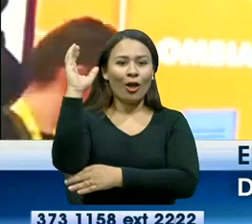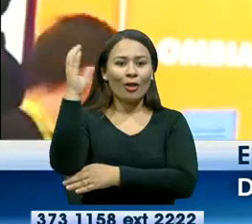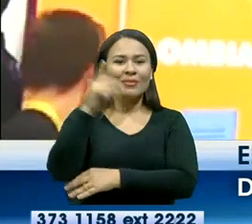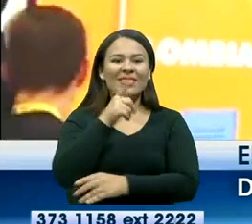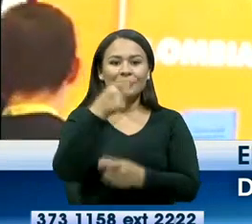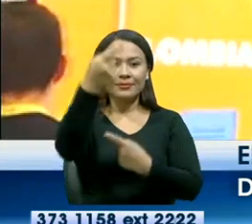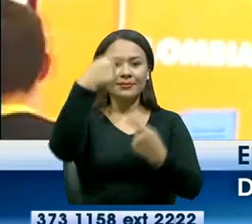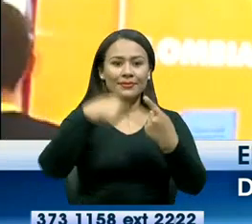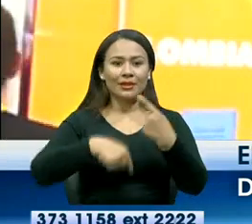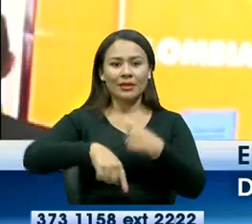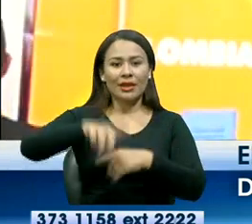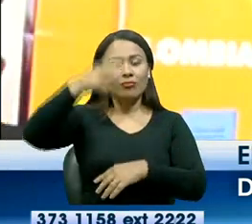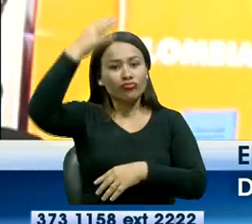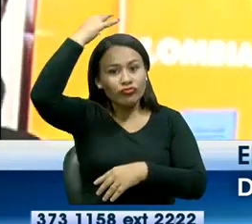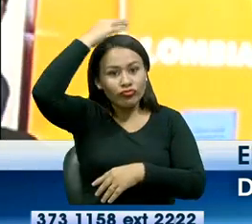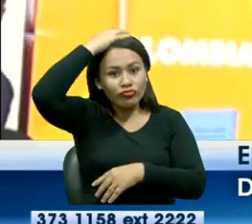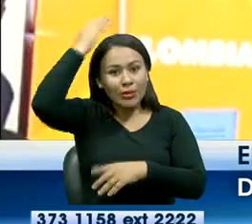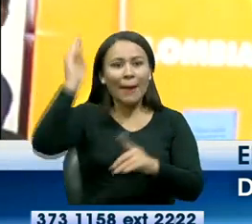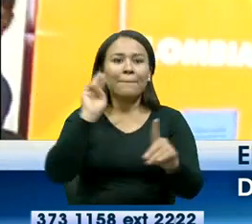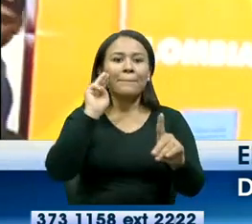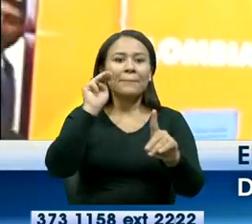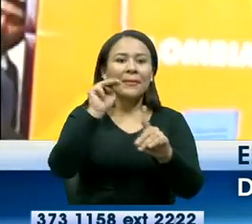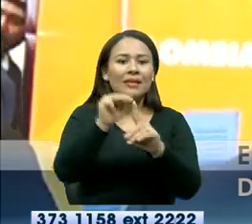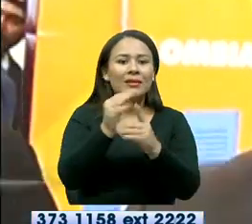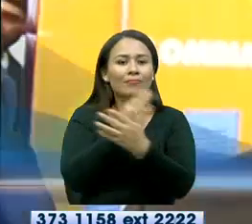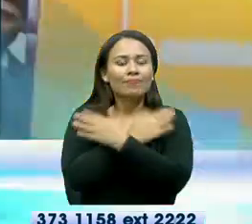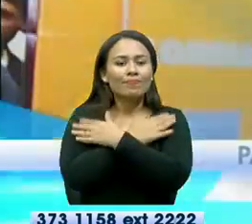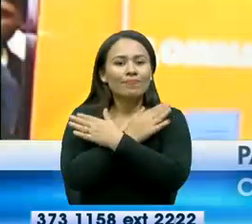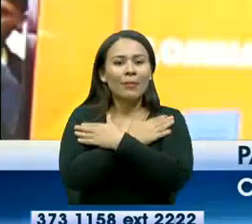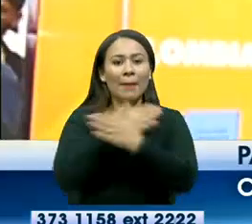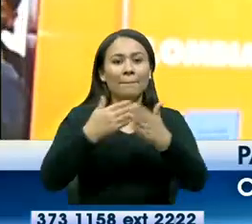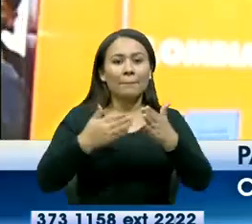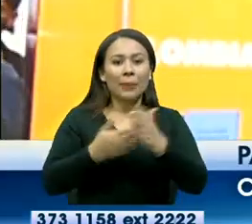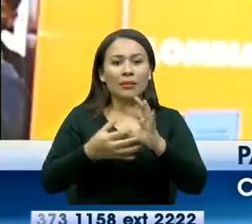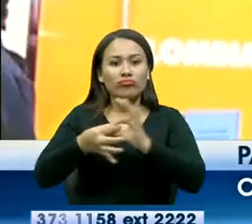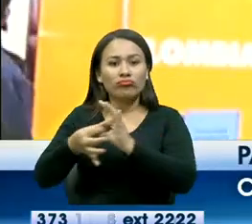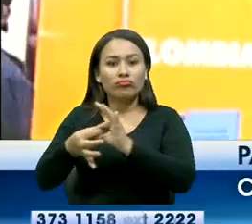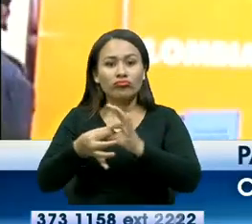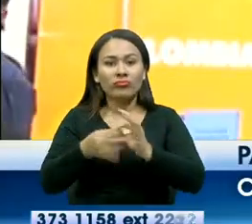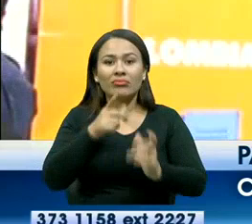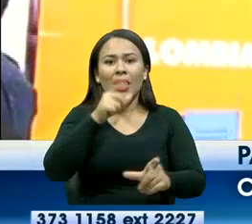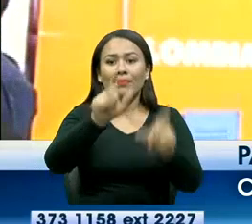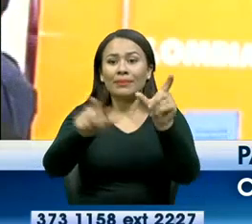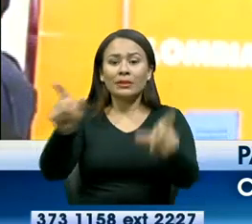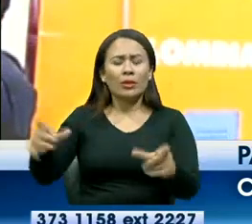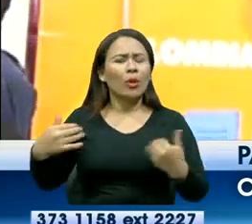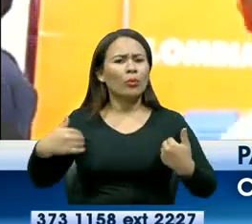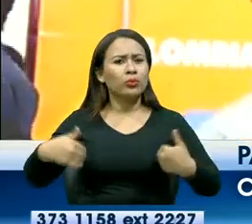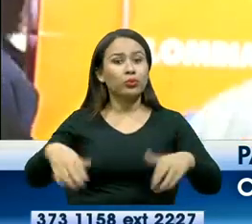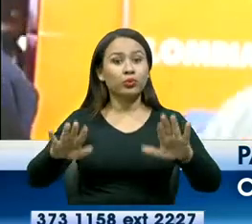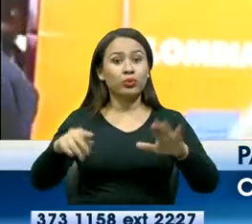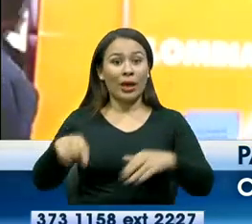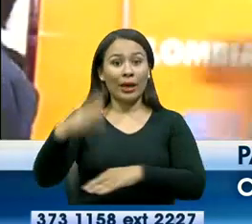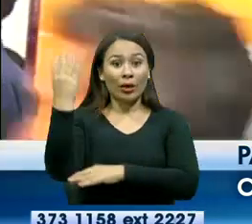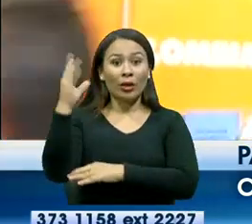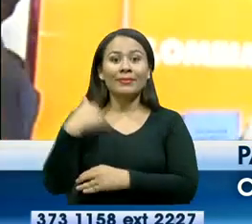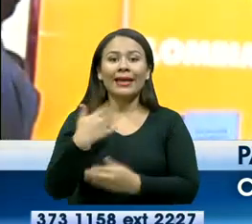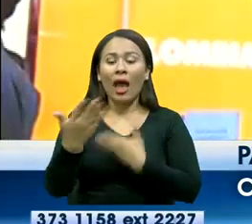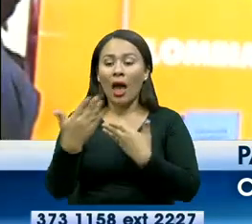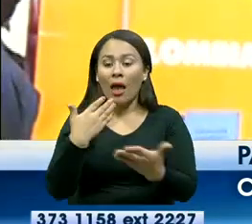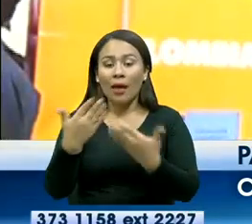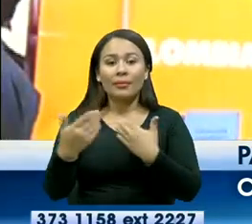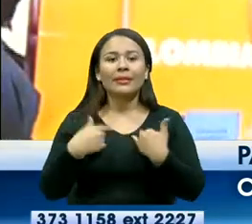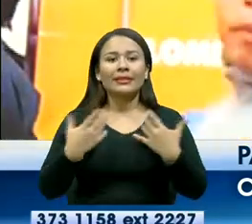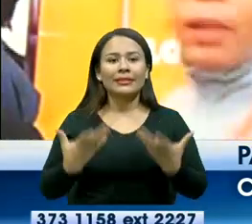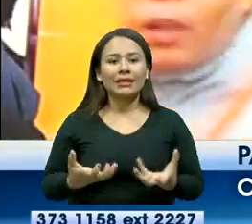se hablará en un mensaje de reconciliación, paz y amor a los más de 2.300 colombianos. Solamente hoy se concentraron, pero